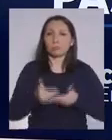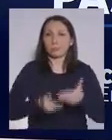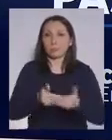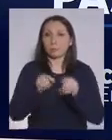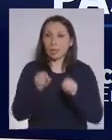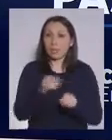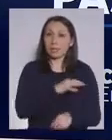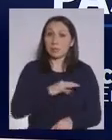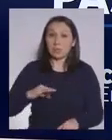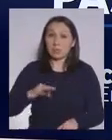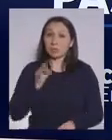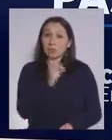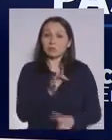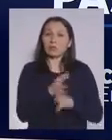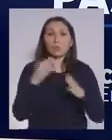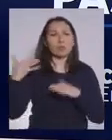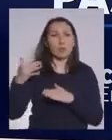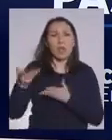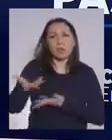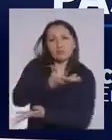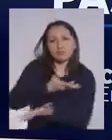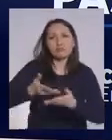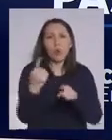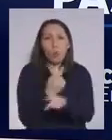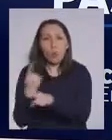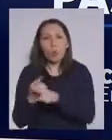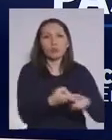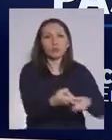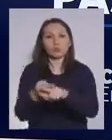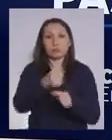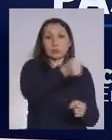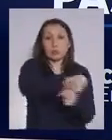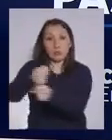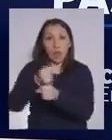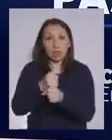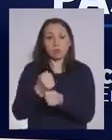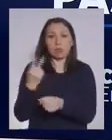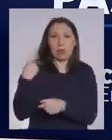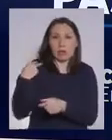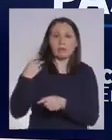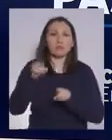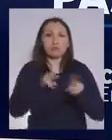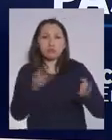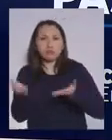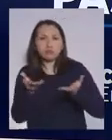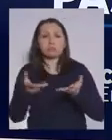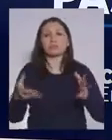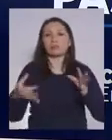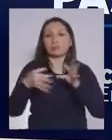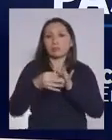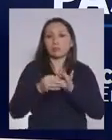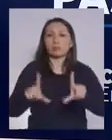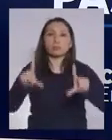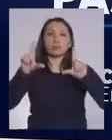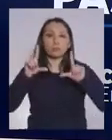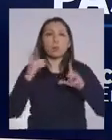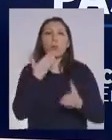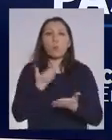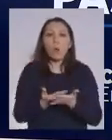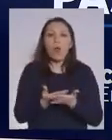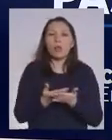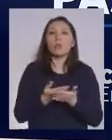ministro es muy importante el diálogo social que trabajadores y empleadores en conjunto sean los protagonistas a la hora